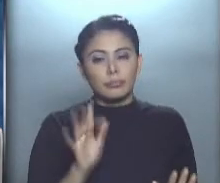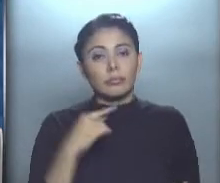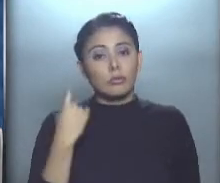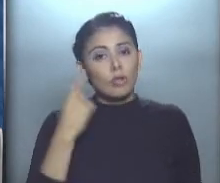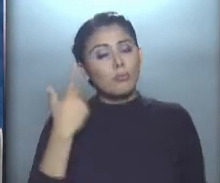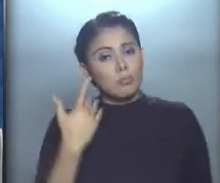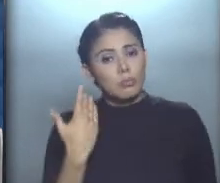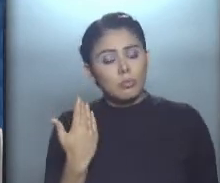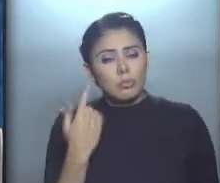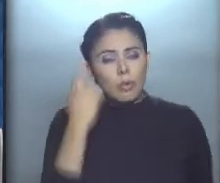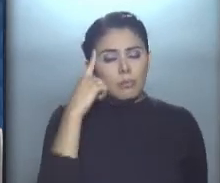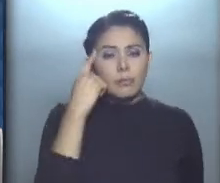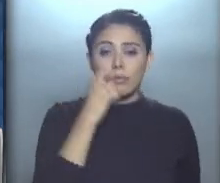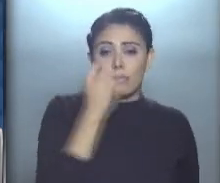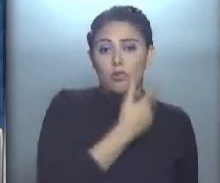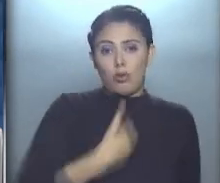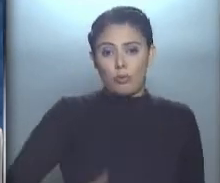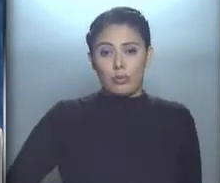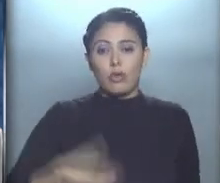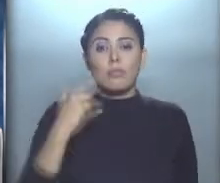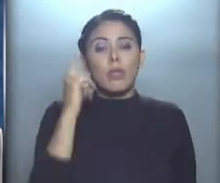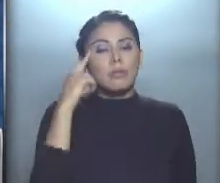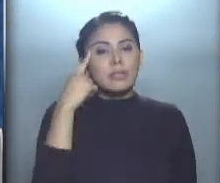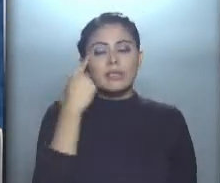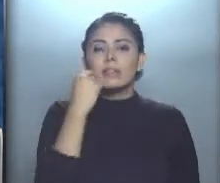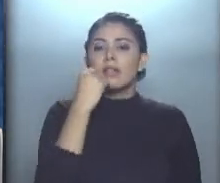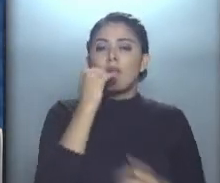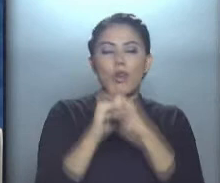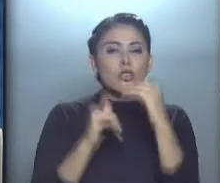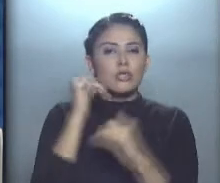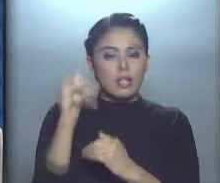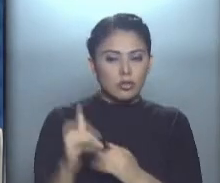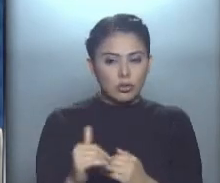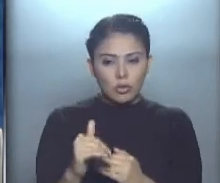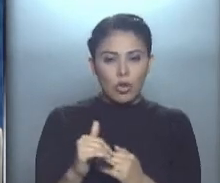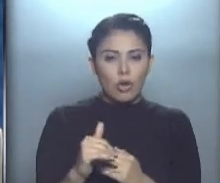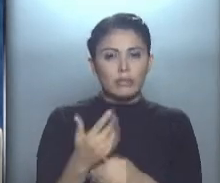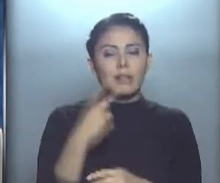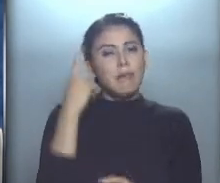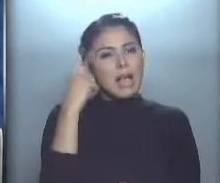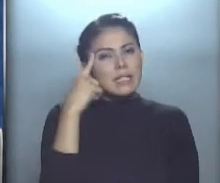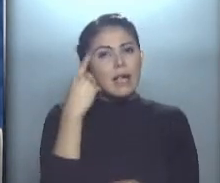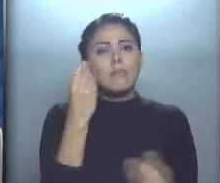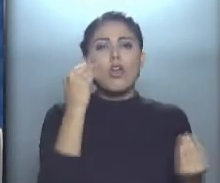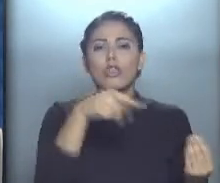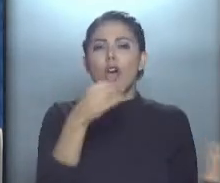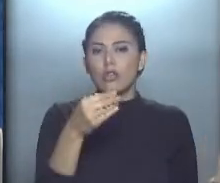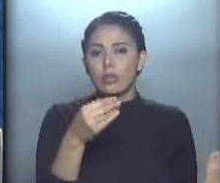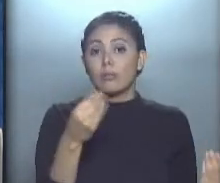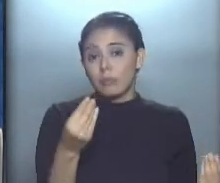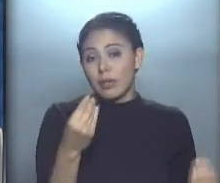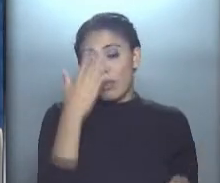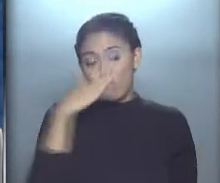podemos propiciar, como poder del Estado, procesos de elaboración de hipótesis a los efectos de que